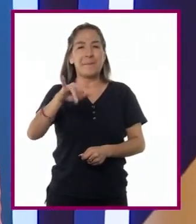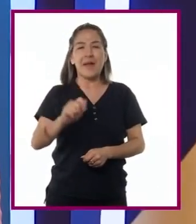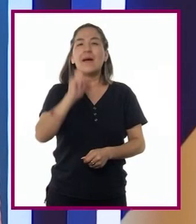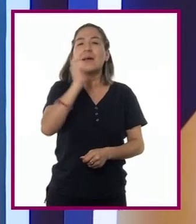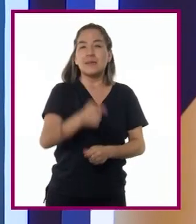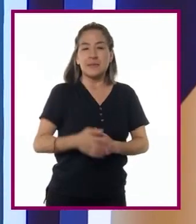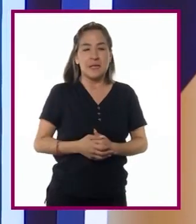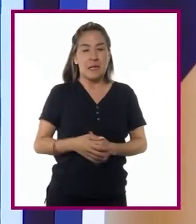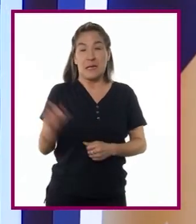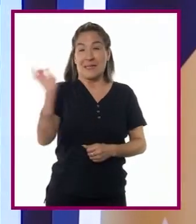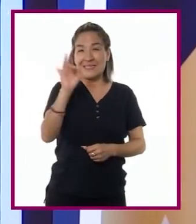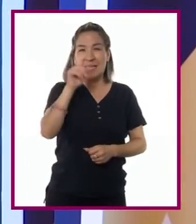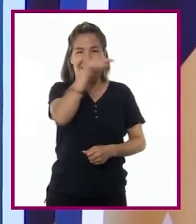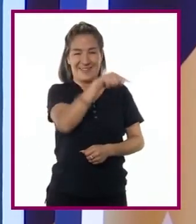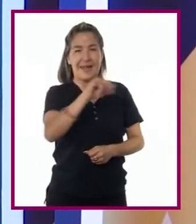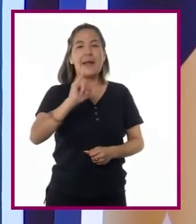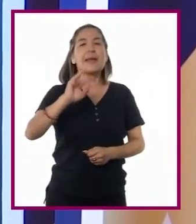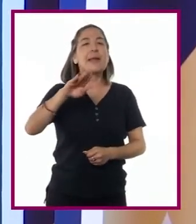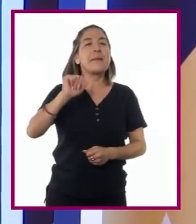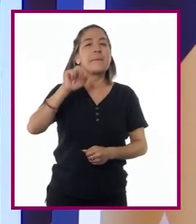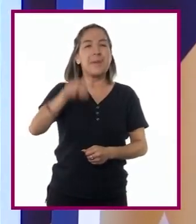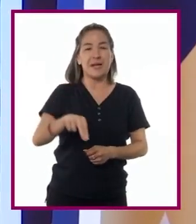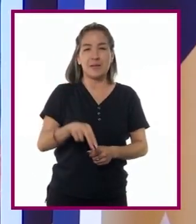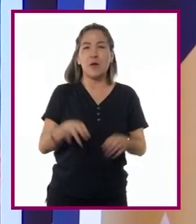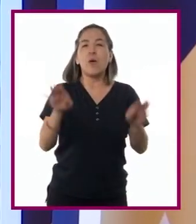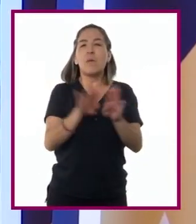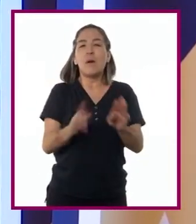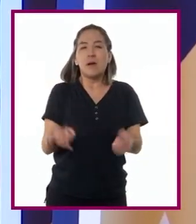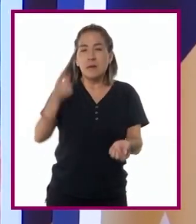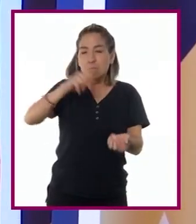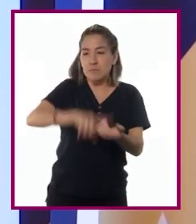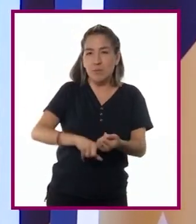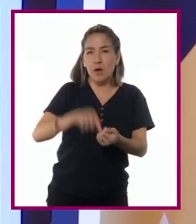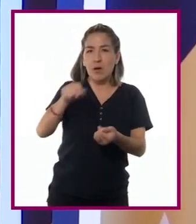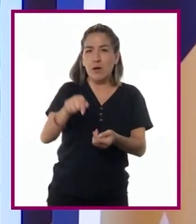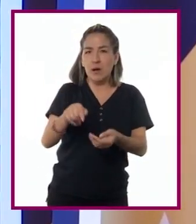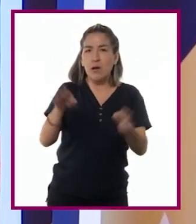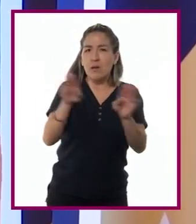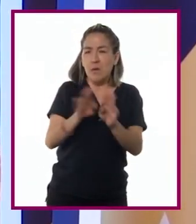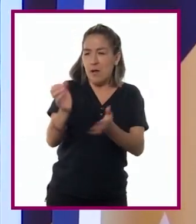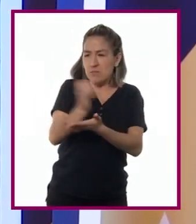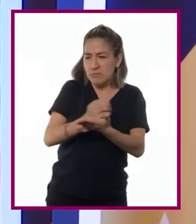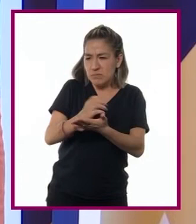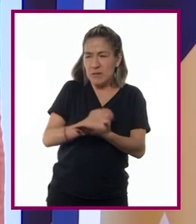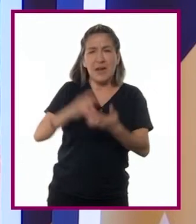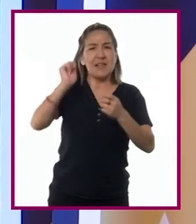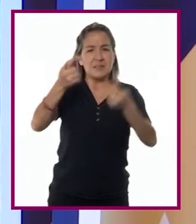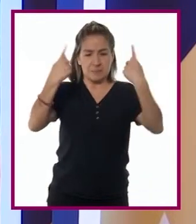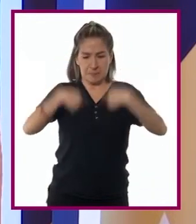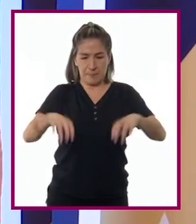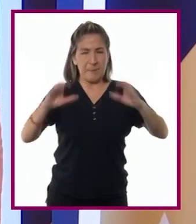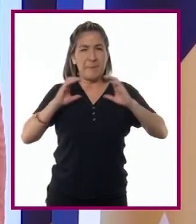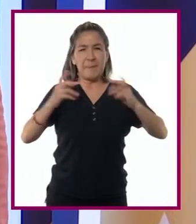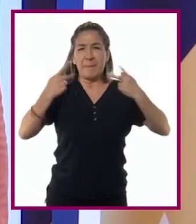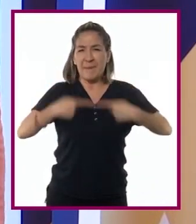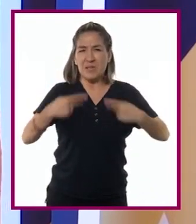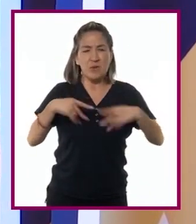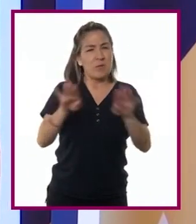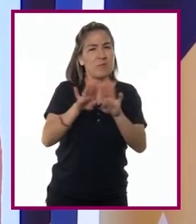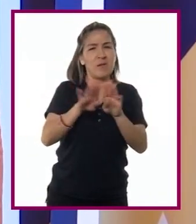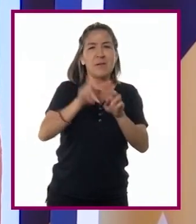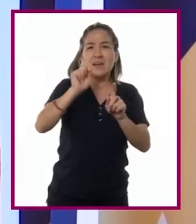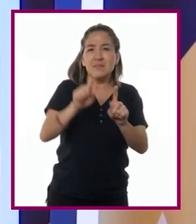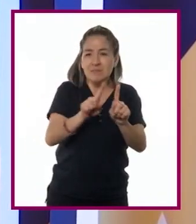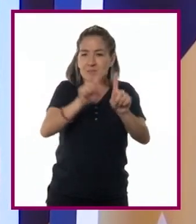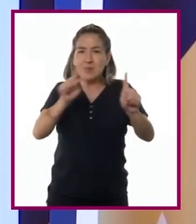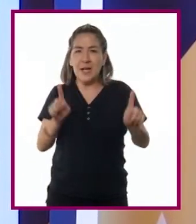el supuesto efecto del imán cesaría al alejarlo de la persona, y que los imanes que se utilizan en